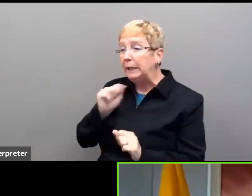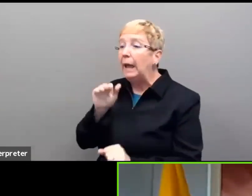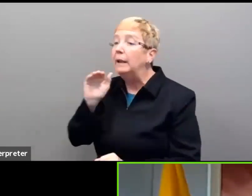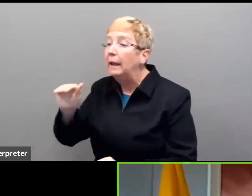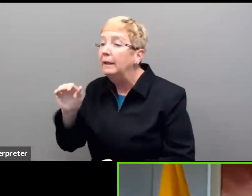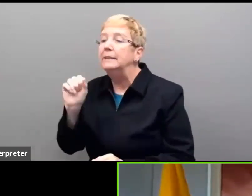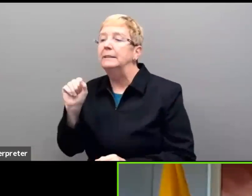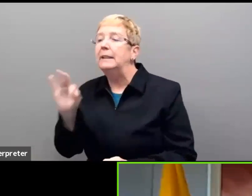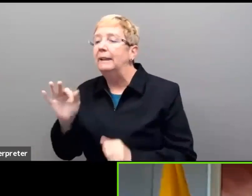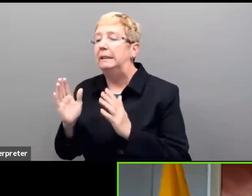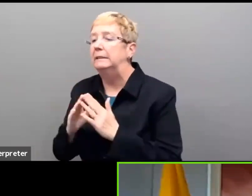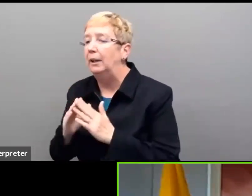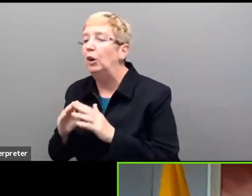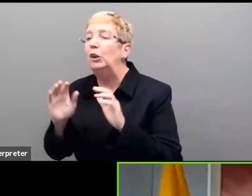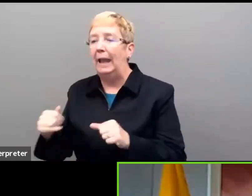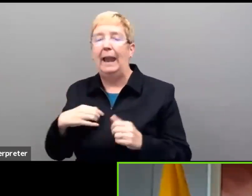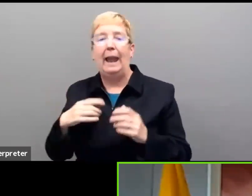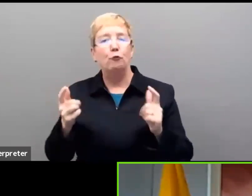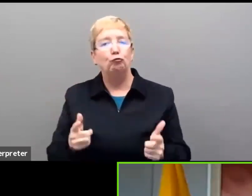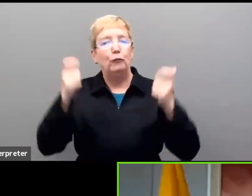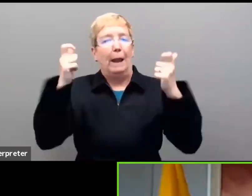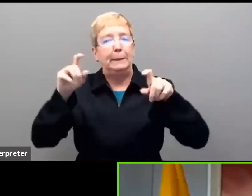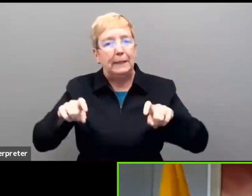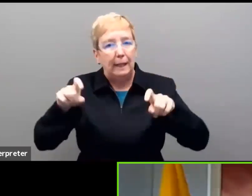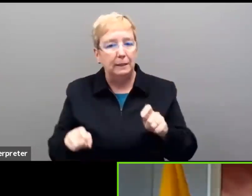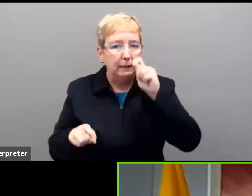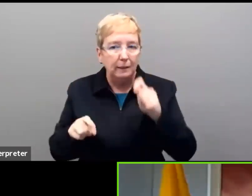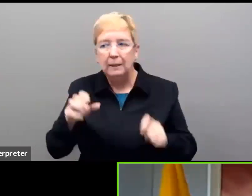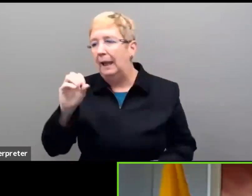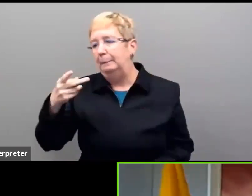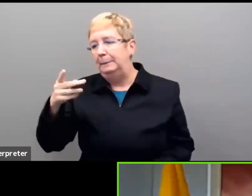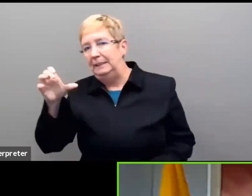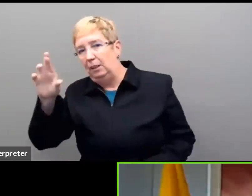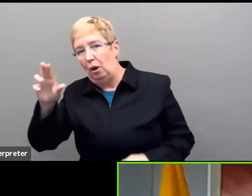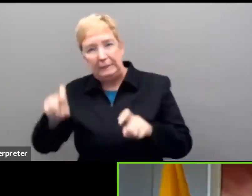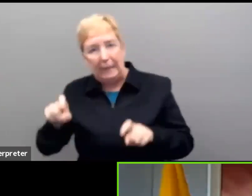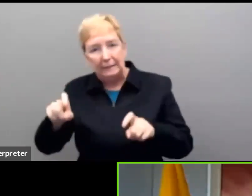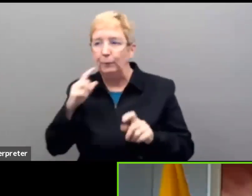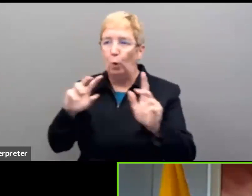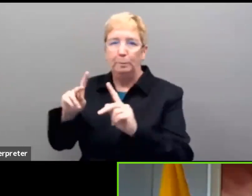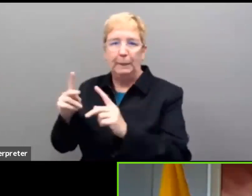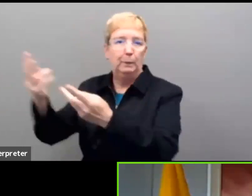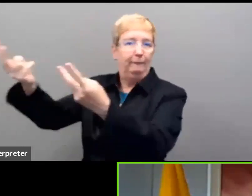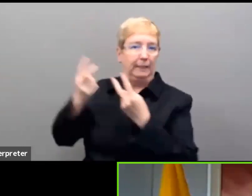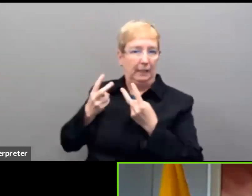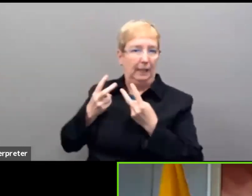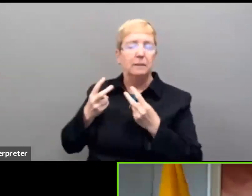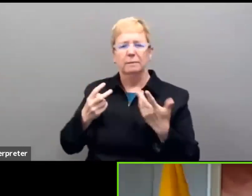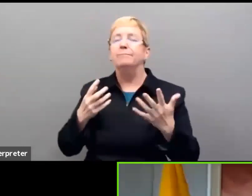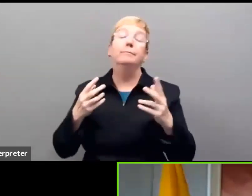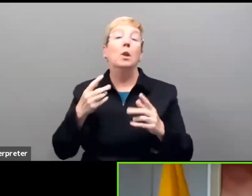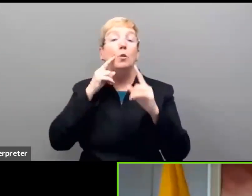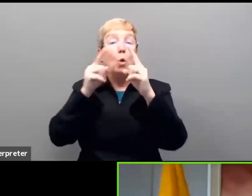los cubrebocas y tuve que utilizar el cubrebocas durante toda mi presentación. Tiene